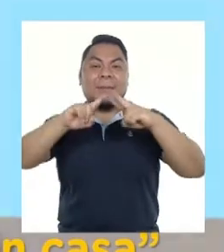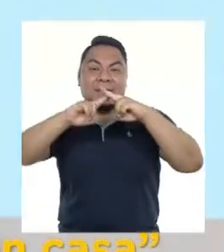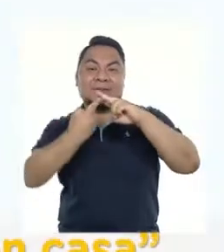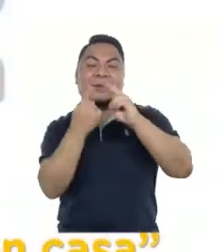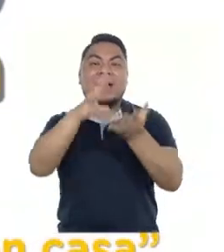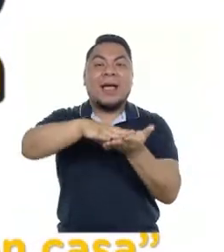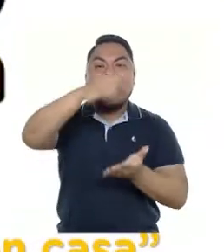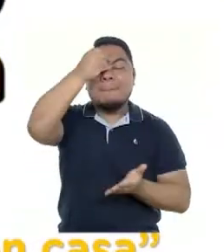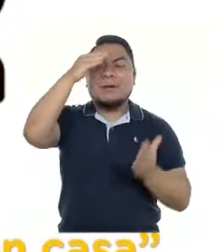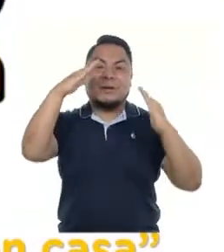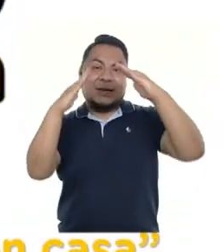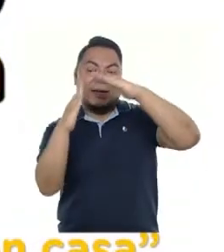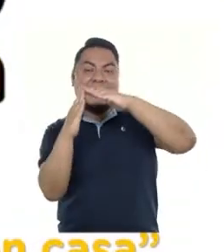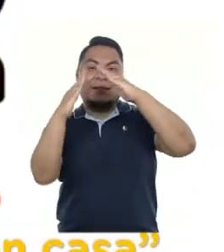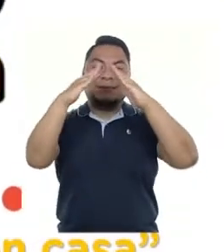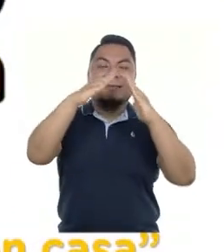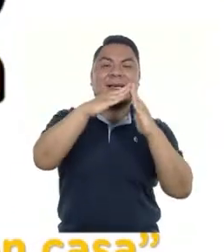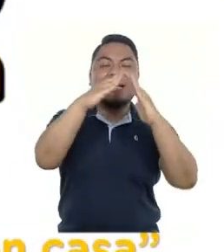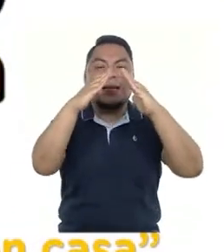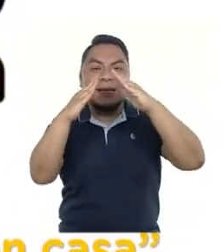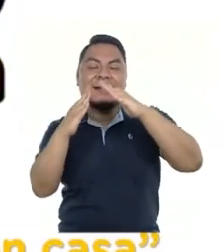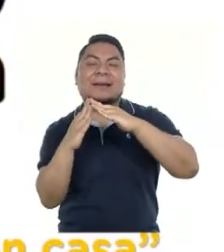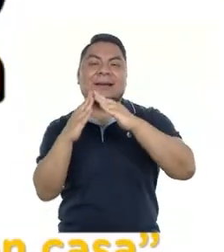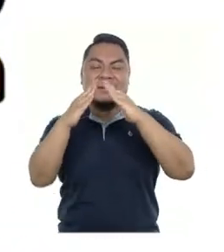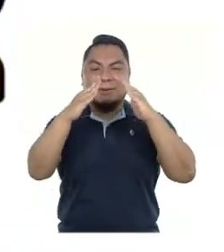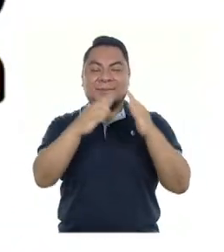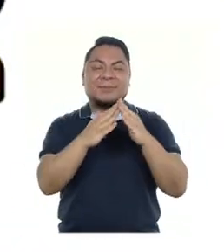Vamos, ya empezó Aprendo en Casa.